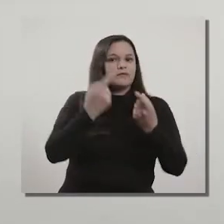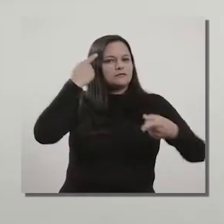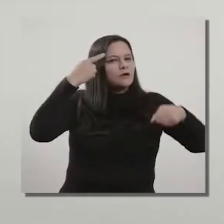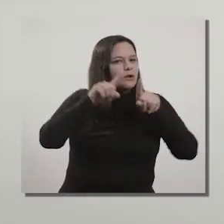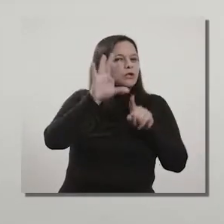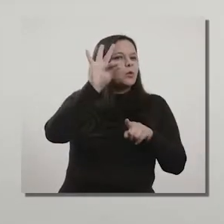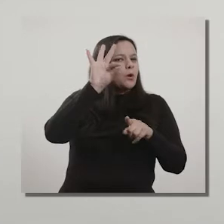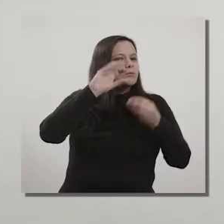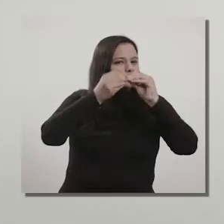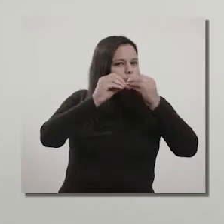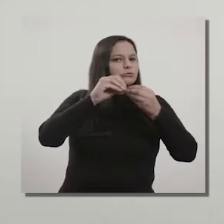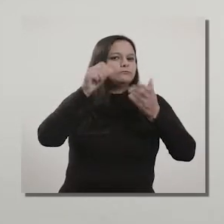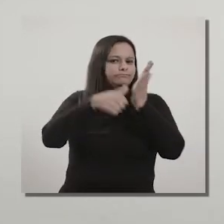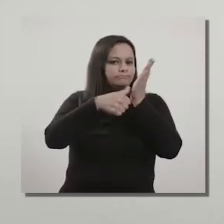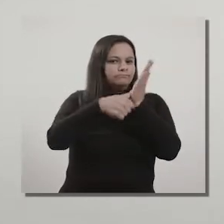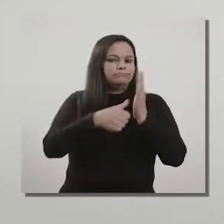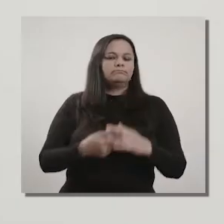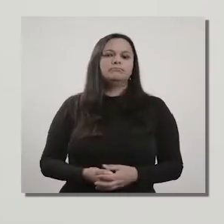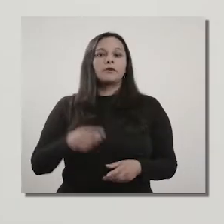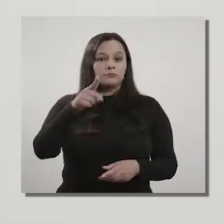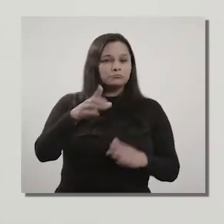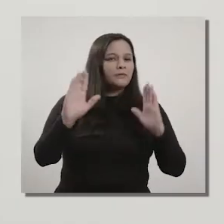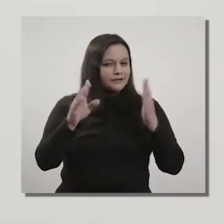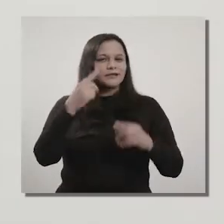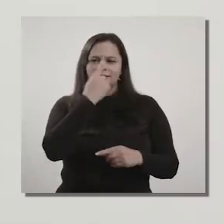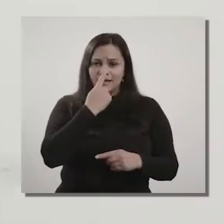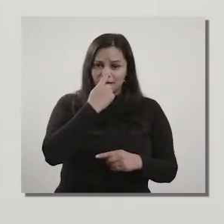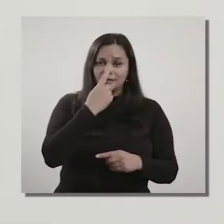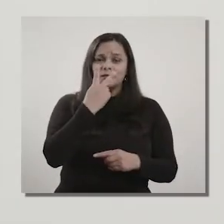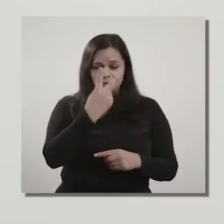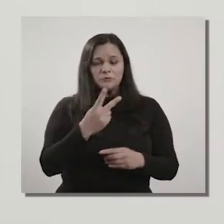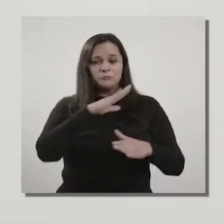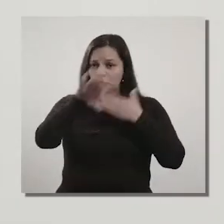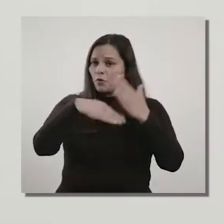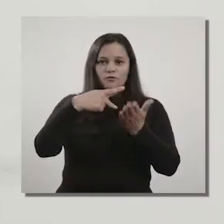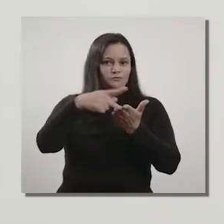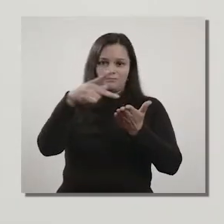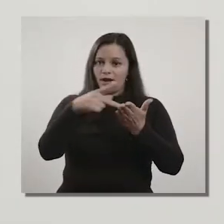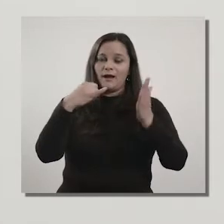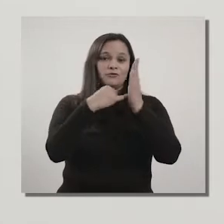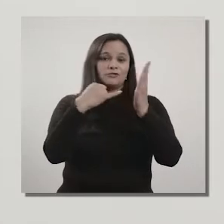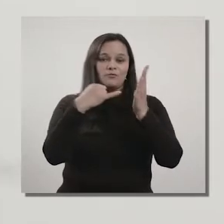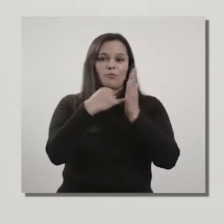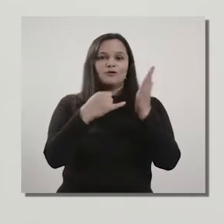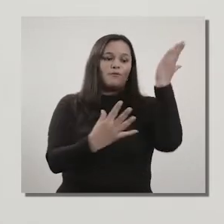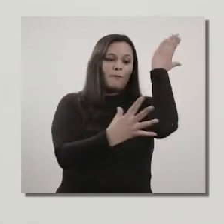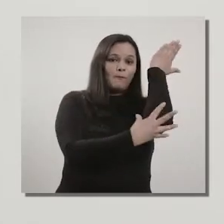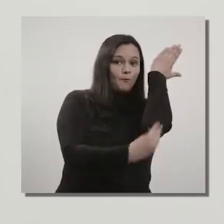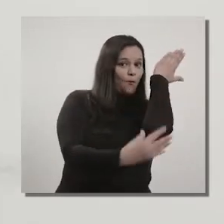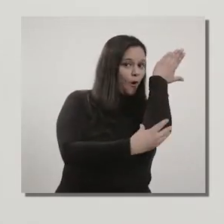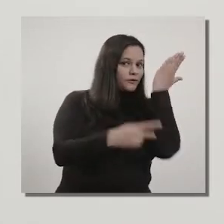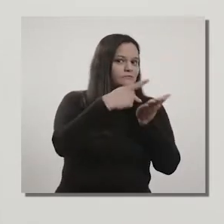en ambos casos de acuerdo al noveno dígito del RUC. ¿Te ha parecido interesante lo revisado hasta ahora? Que todos pagamos impuestos de acuerdo a nuestros